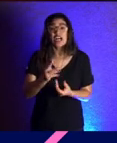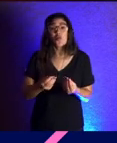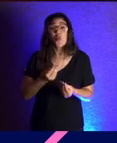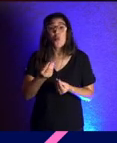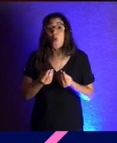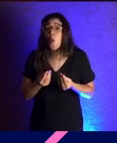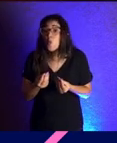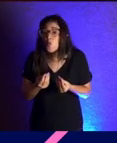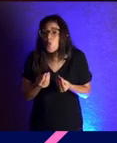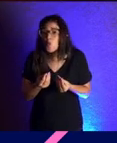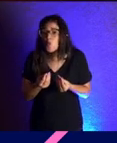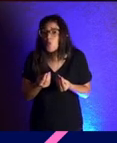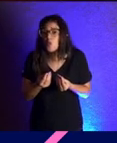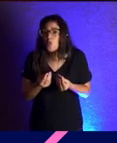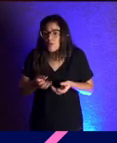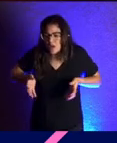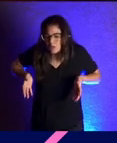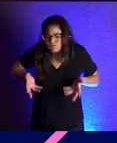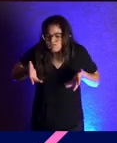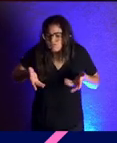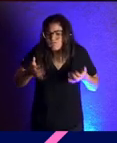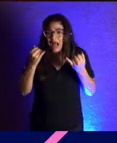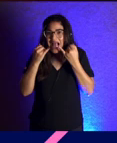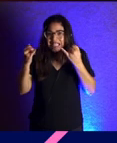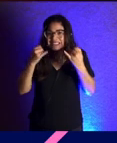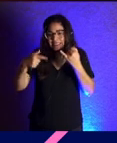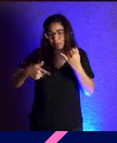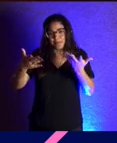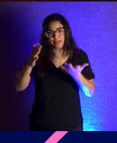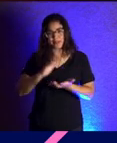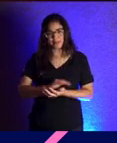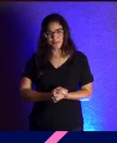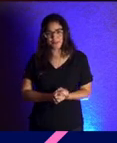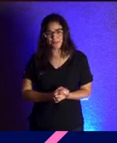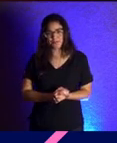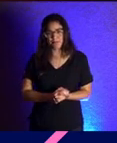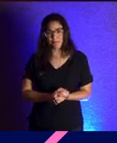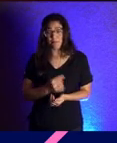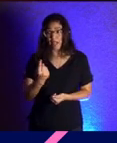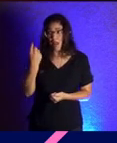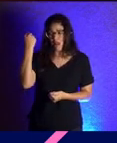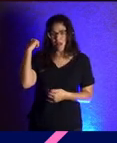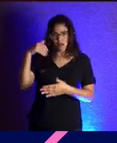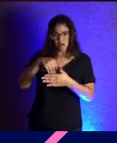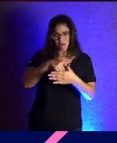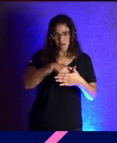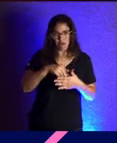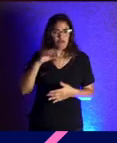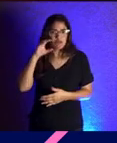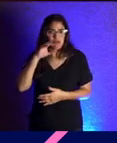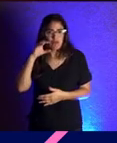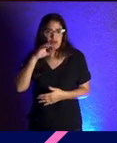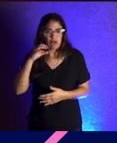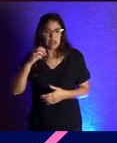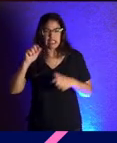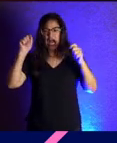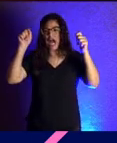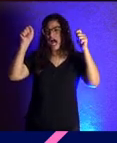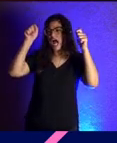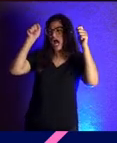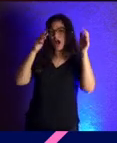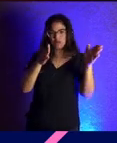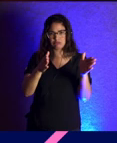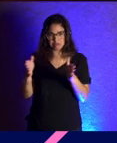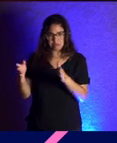utilizados para este tipo de campañas. En las elecciones de Colombia, por ejemplo, durante las protestas, en muchos casos se